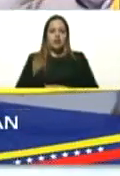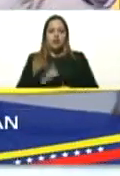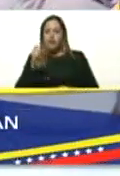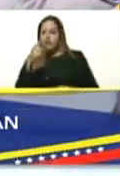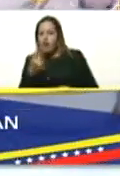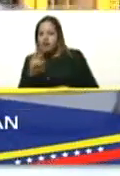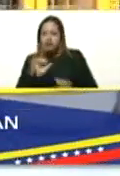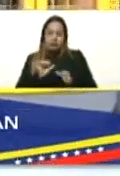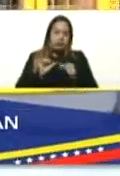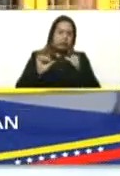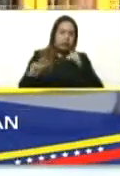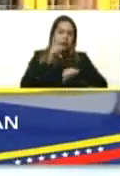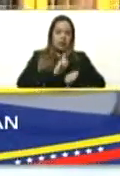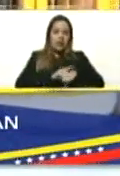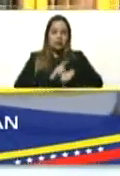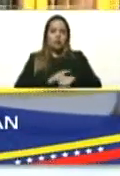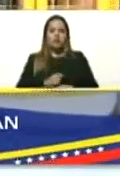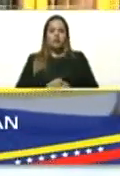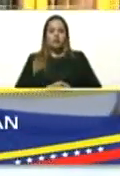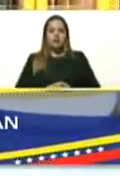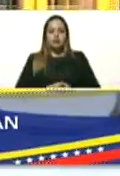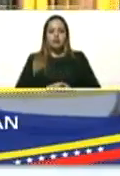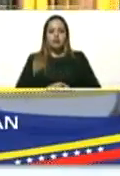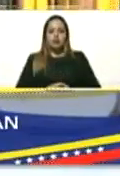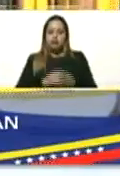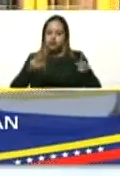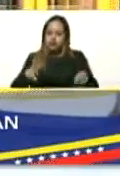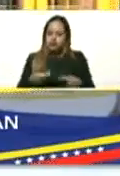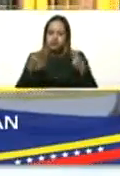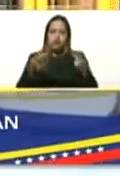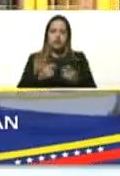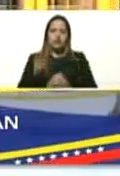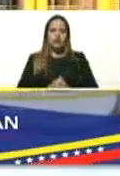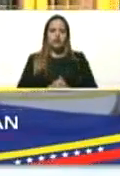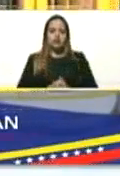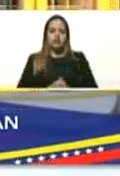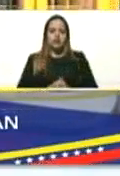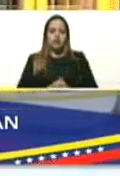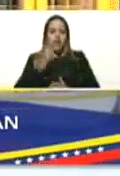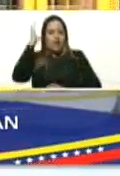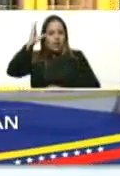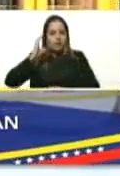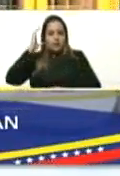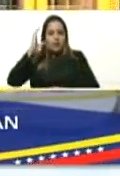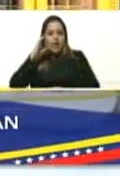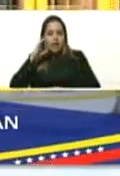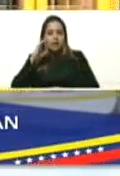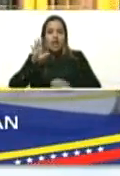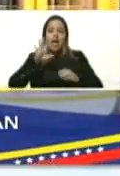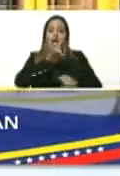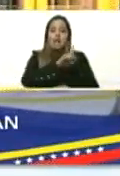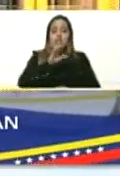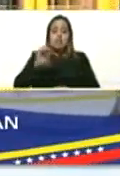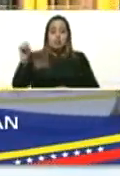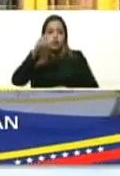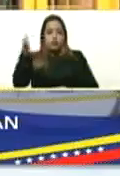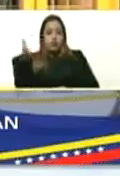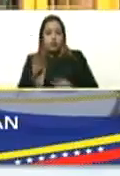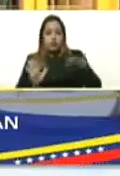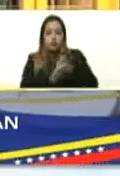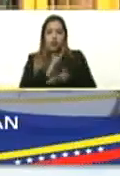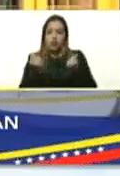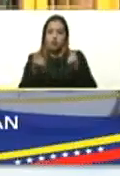un trecho largo para la recuperación de la capacidad al 100% de la economía